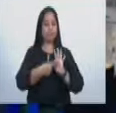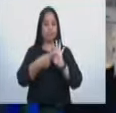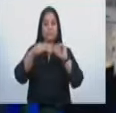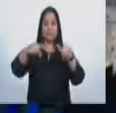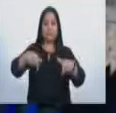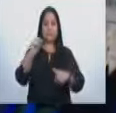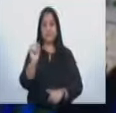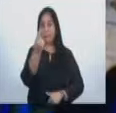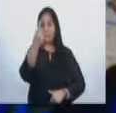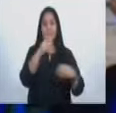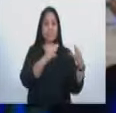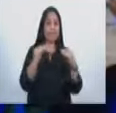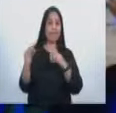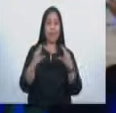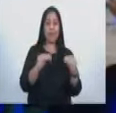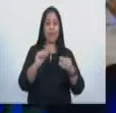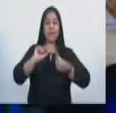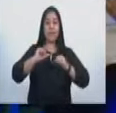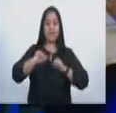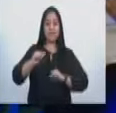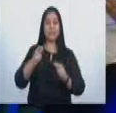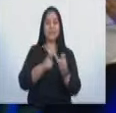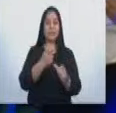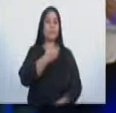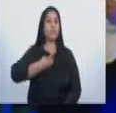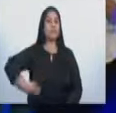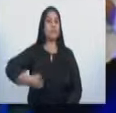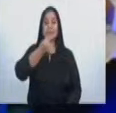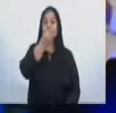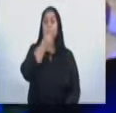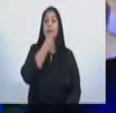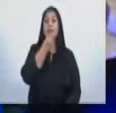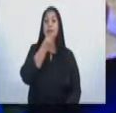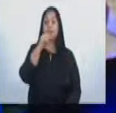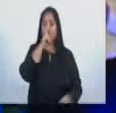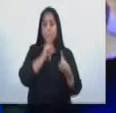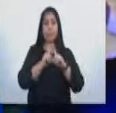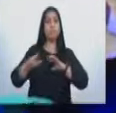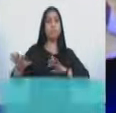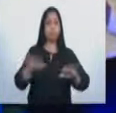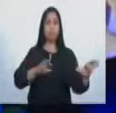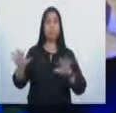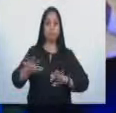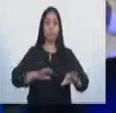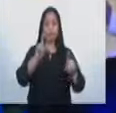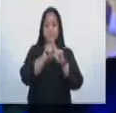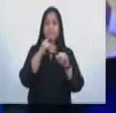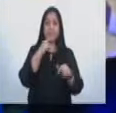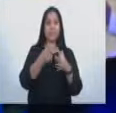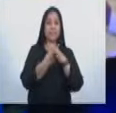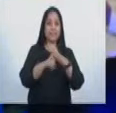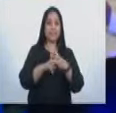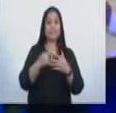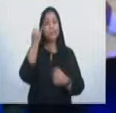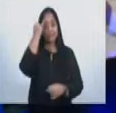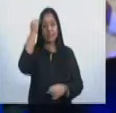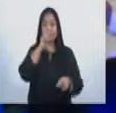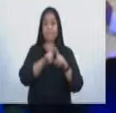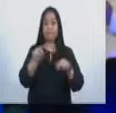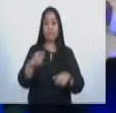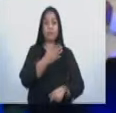primer diálogo abierto con el presidente Arévalo una actividad que es iniciativa del gobierno de la